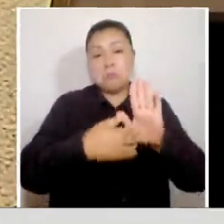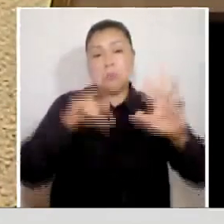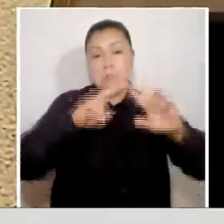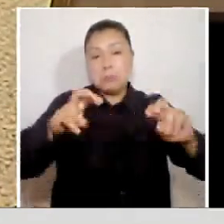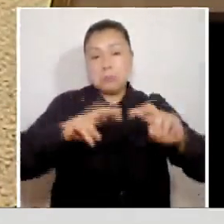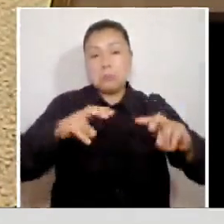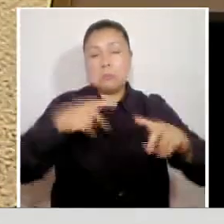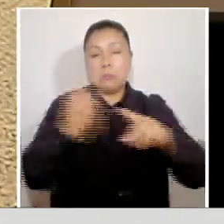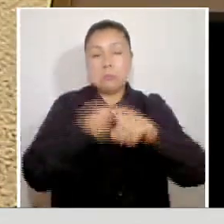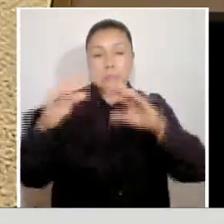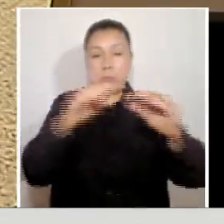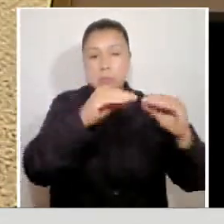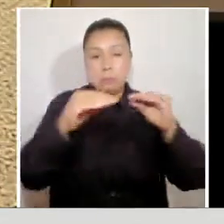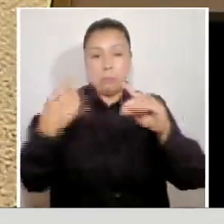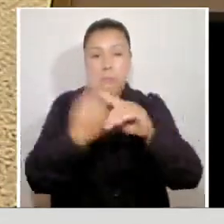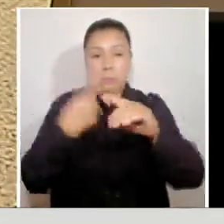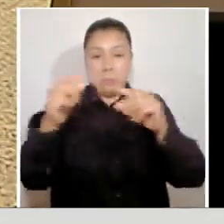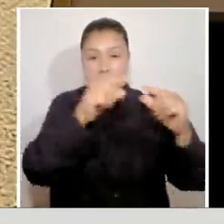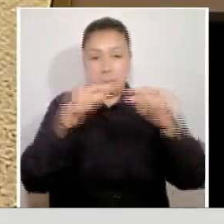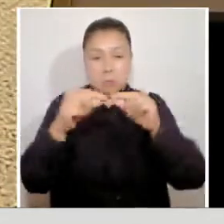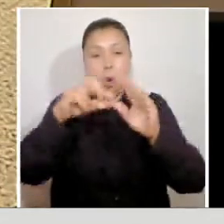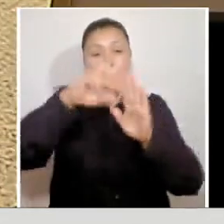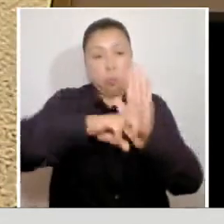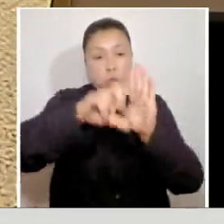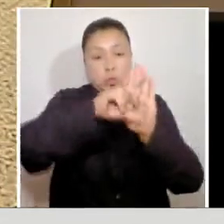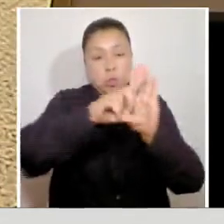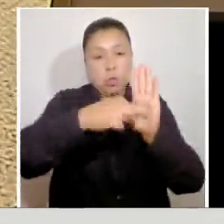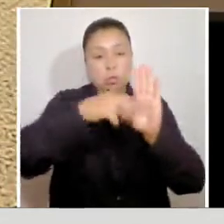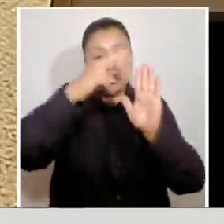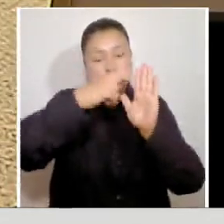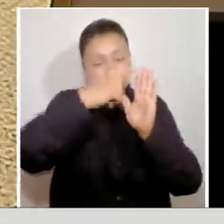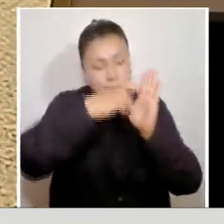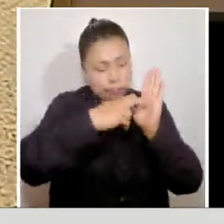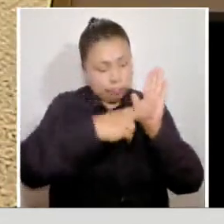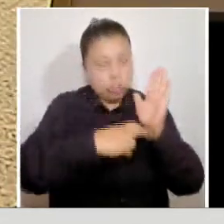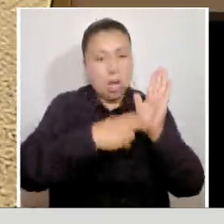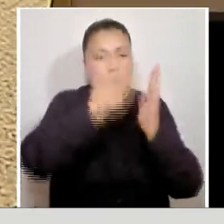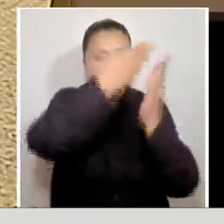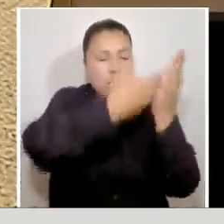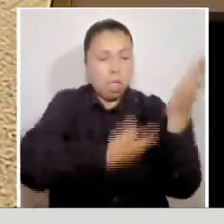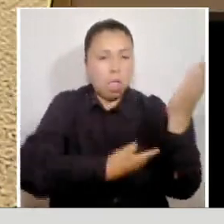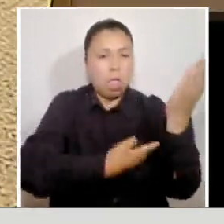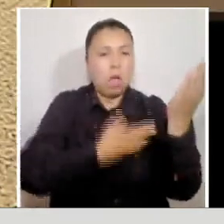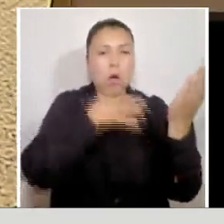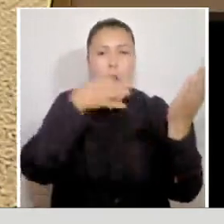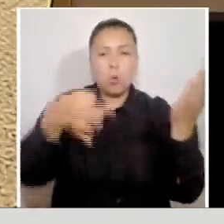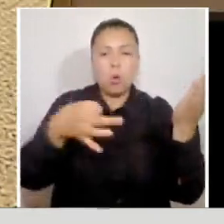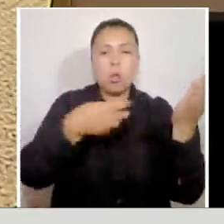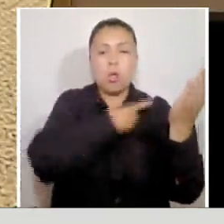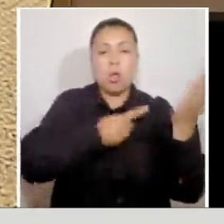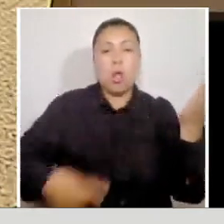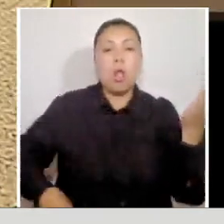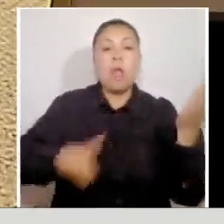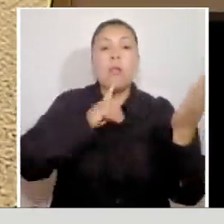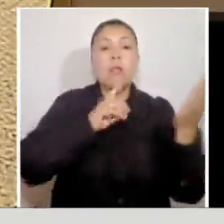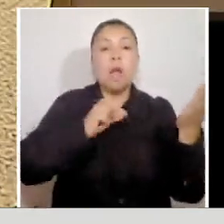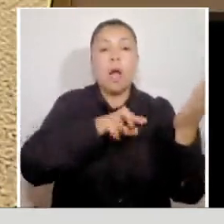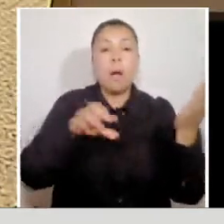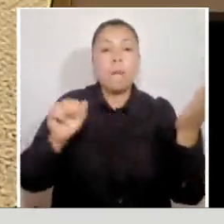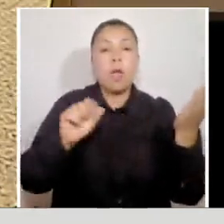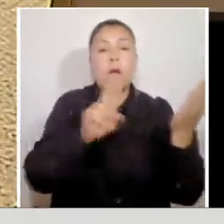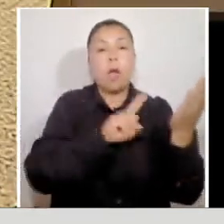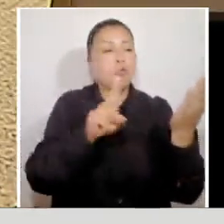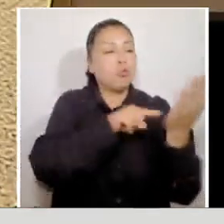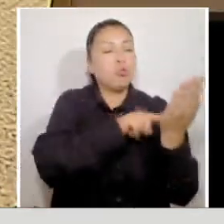discusión es un proyecto que Se revisó largamente como dice mi colega y diputado otapia eh No se vio